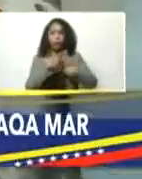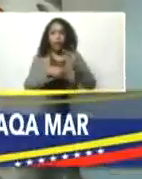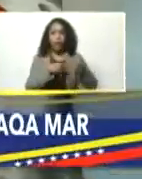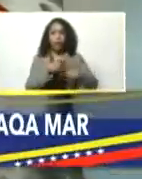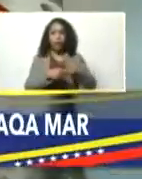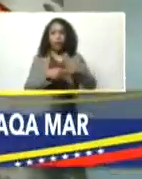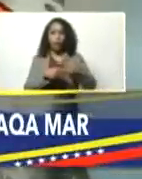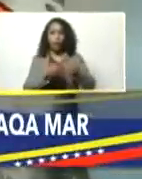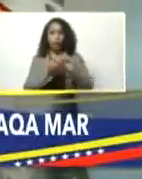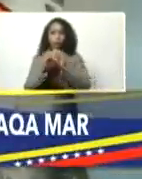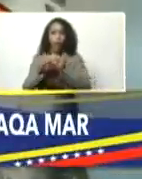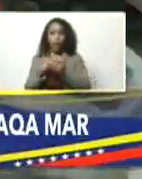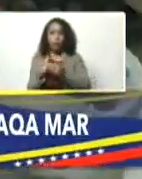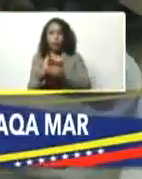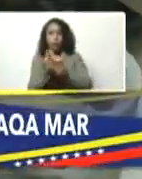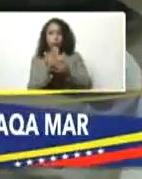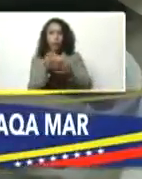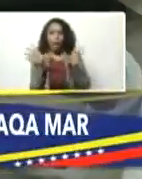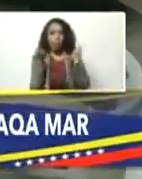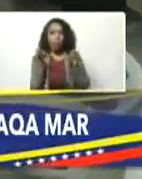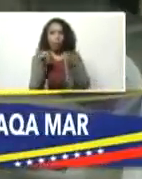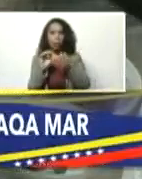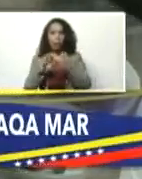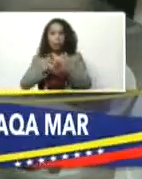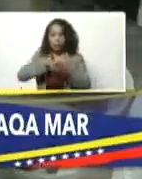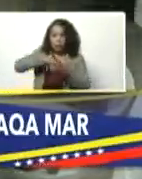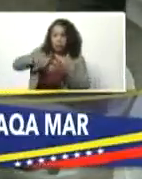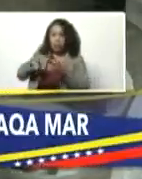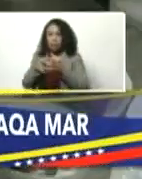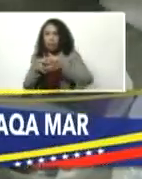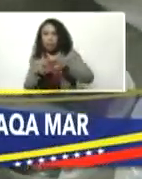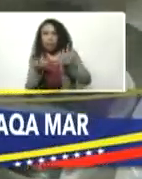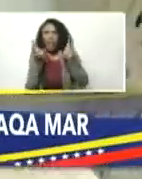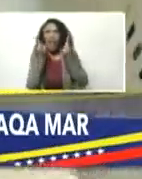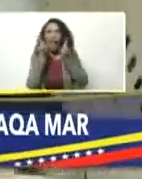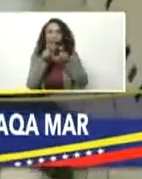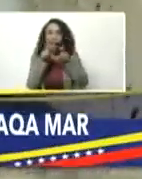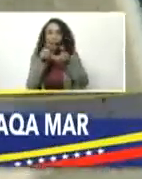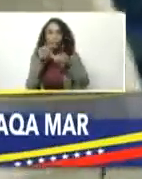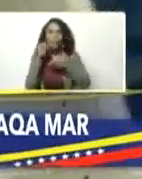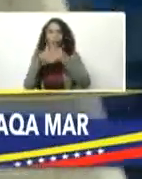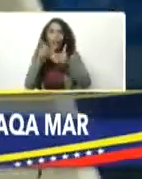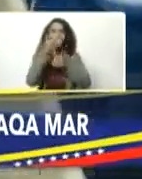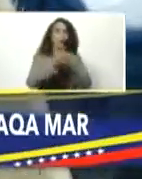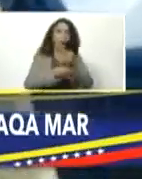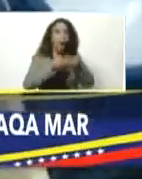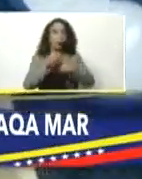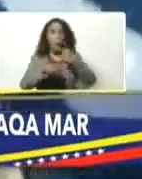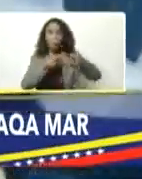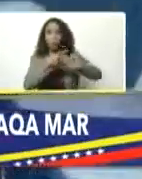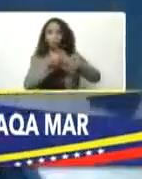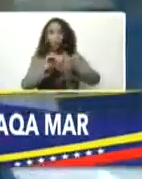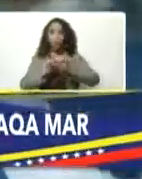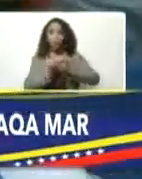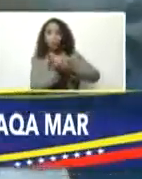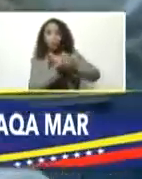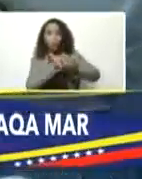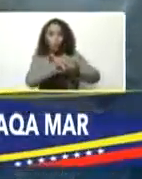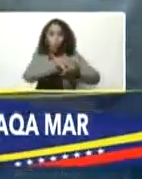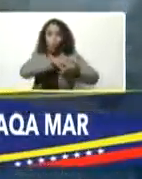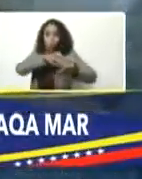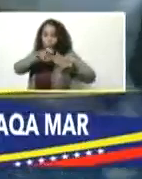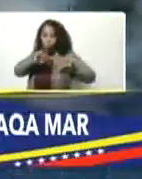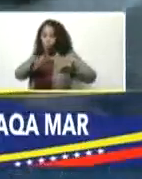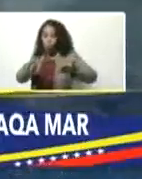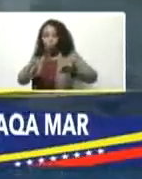proceso de desconche en donde nos encargamos de separar todo lo que es cangrejo de colmillo para luego pasarlo a un proceso de extracción en donde los